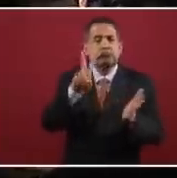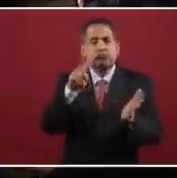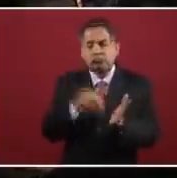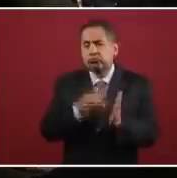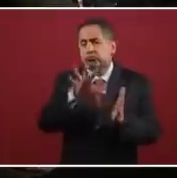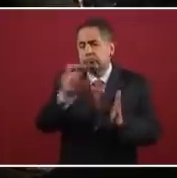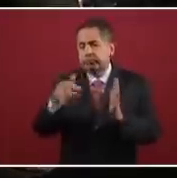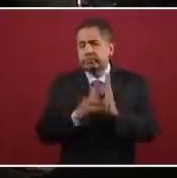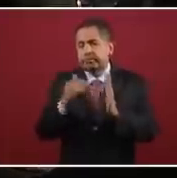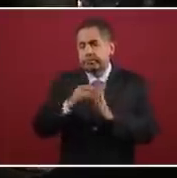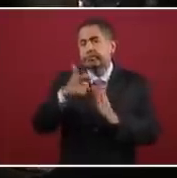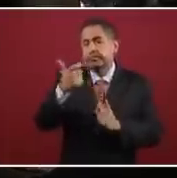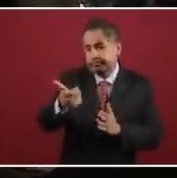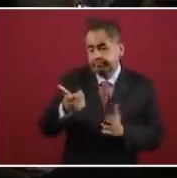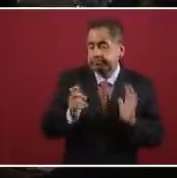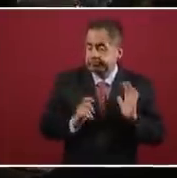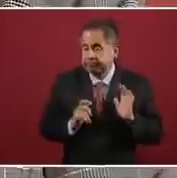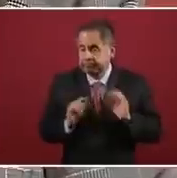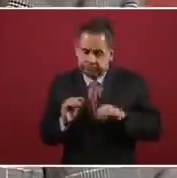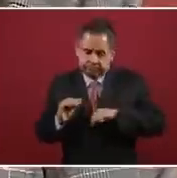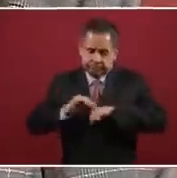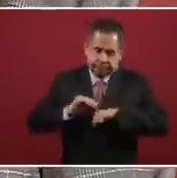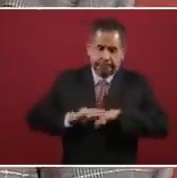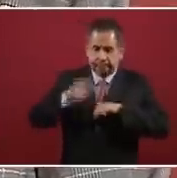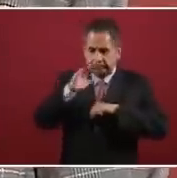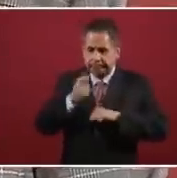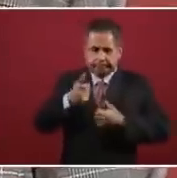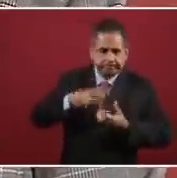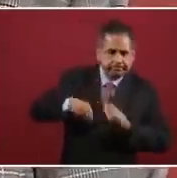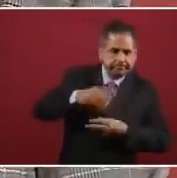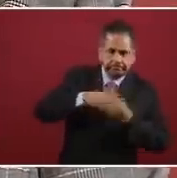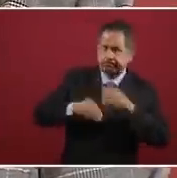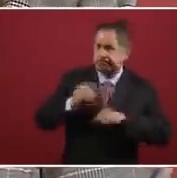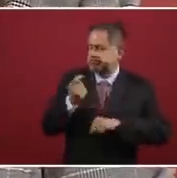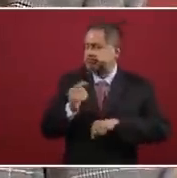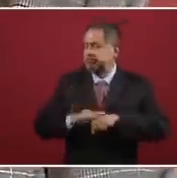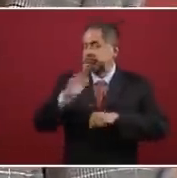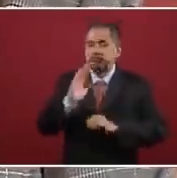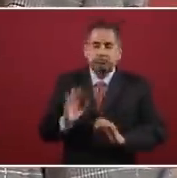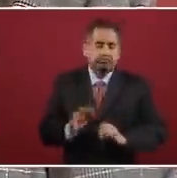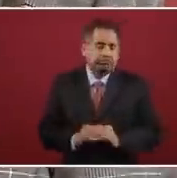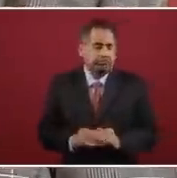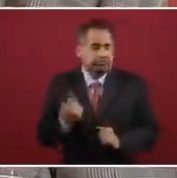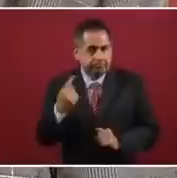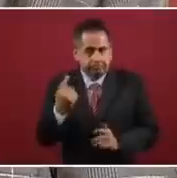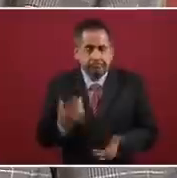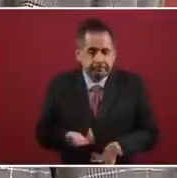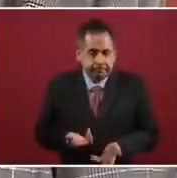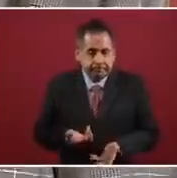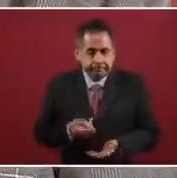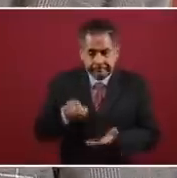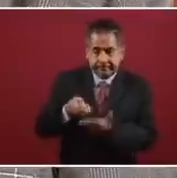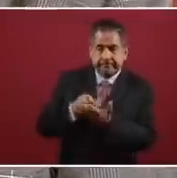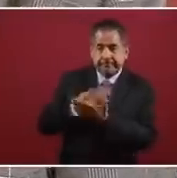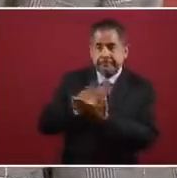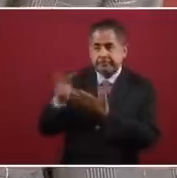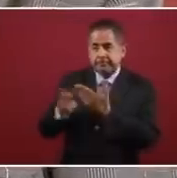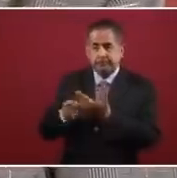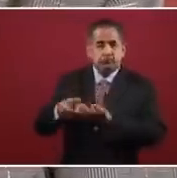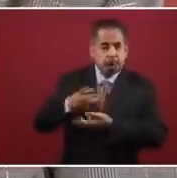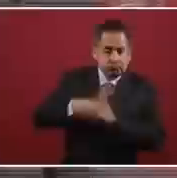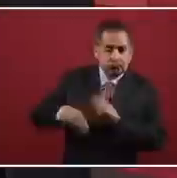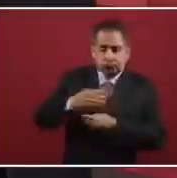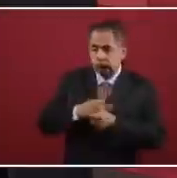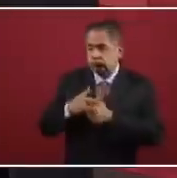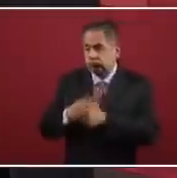2.500 millones de pesos, que es un poquito más de lo que ejercimos este año. Entonces, ¿para qué? Para que el programa no solamente logre dar